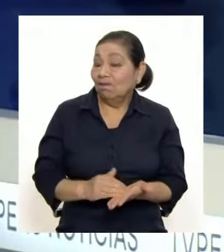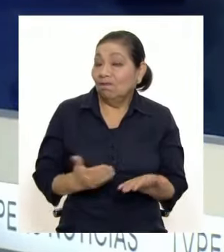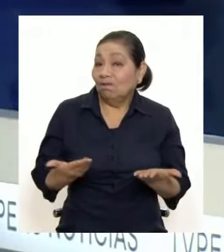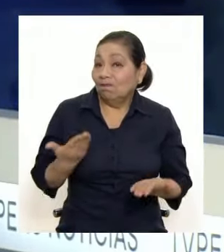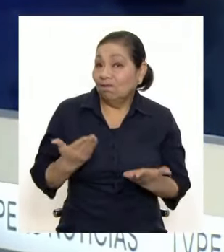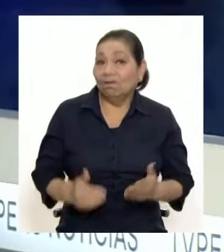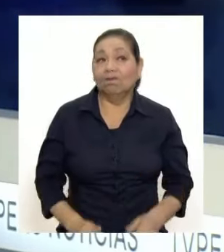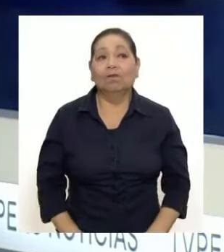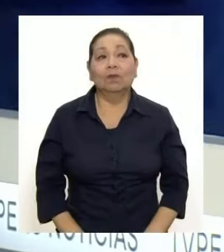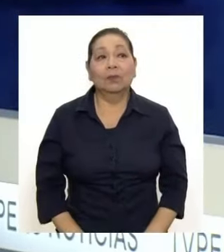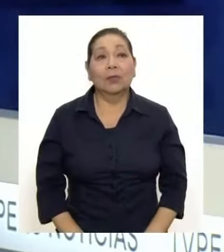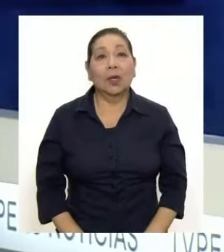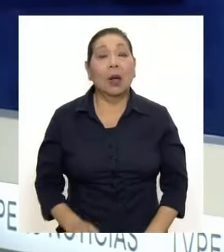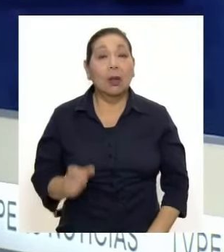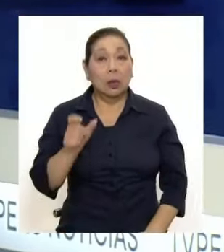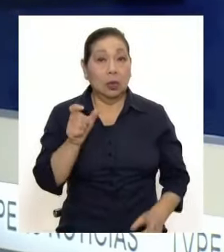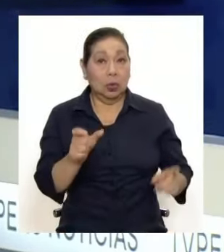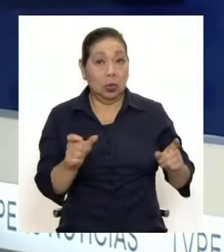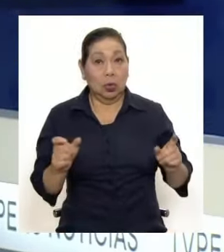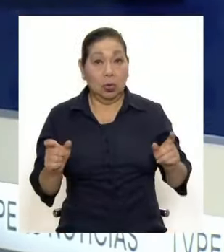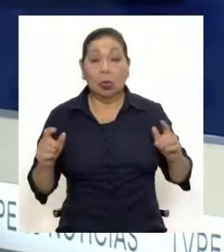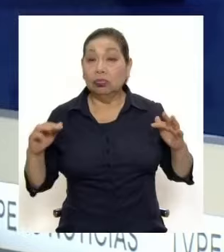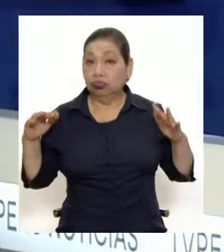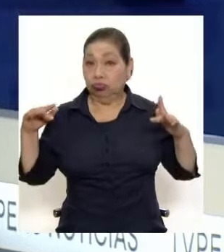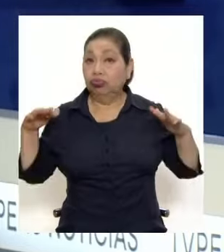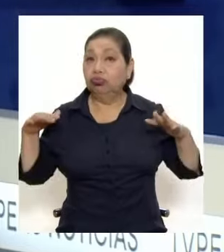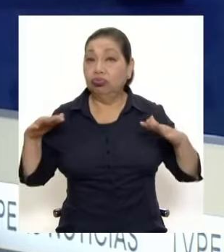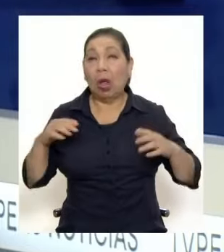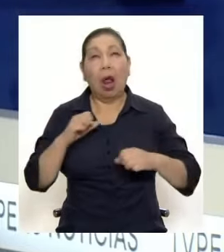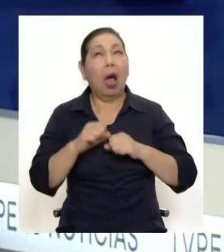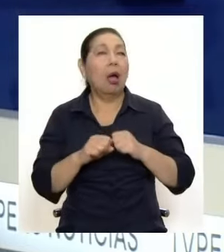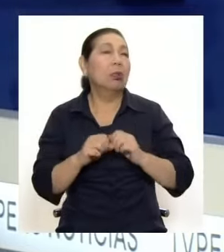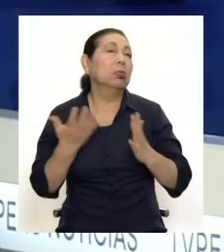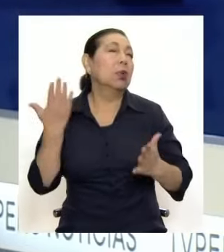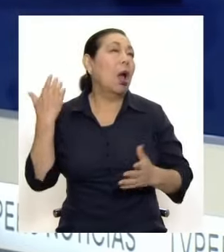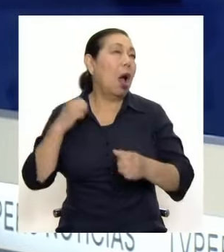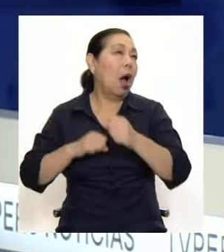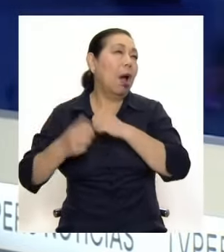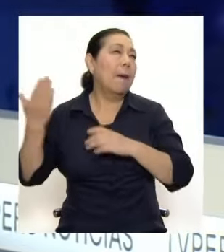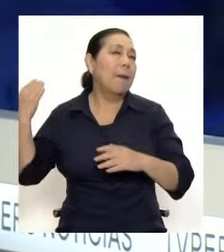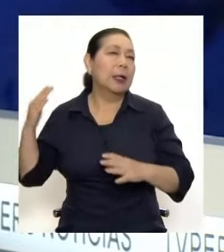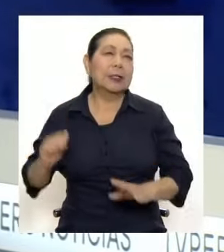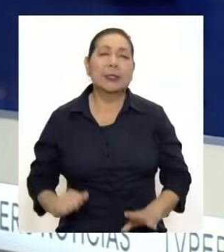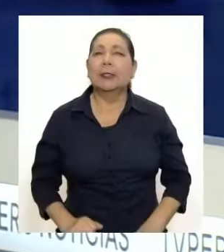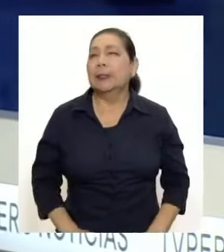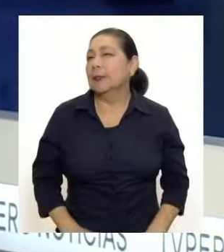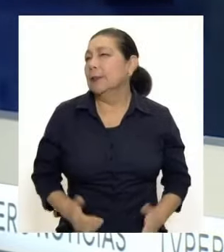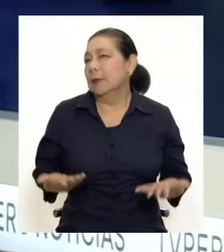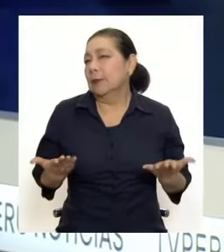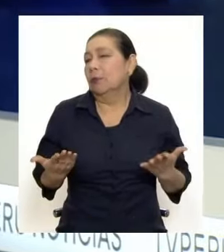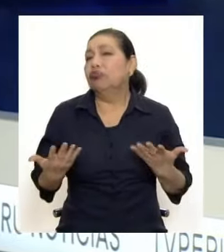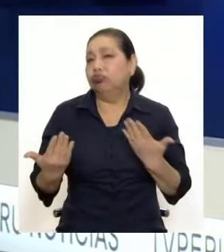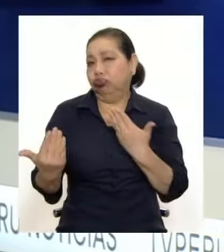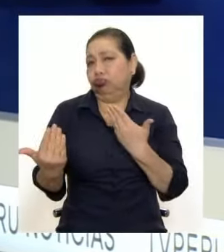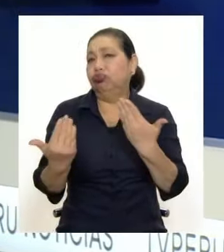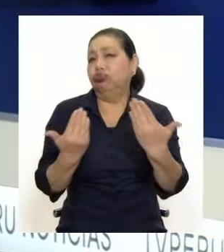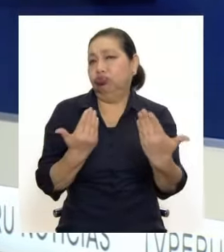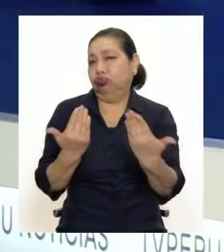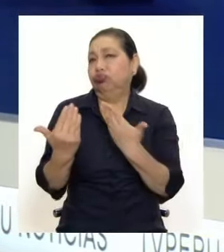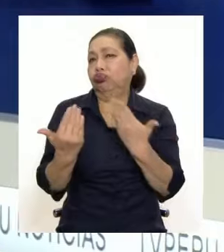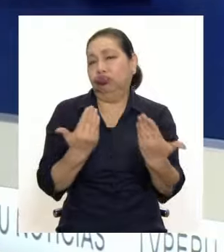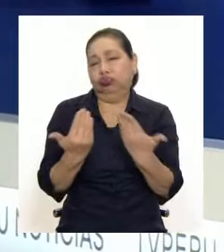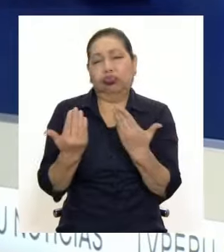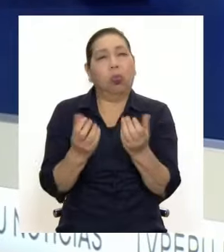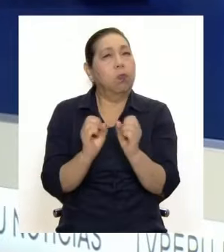una inmigración china que Data de hace muchos años atrás hay una relación Clara